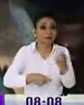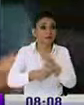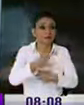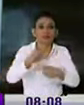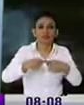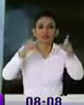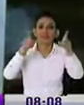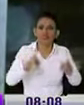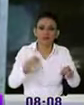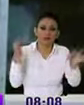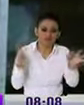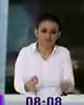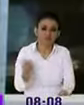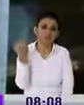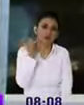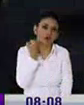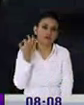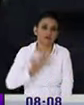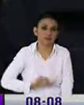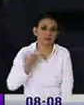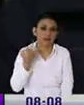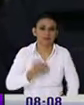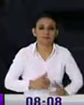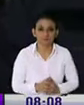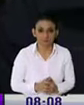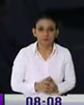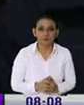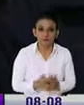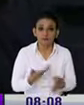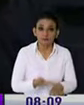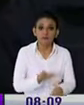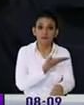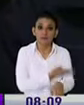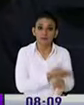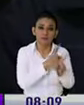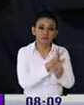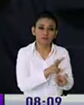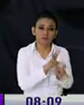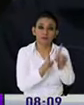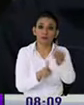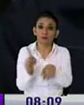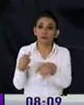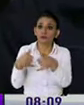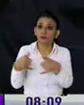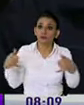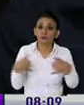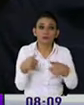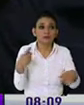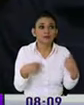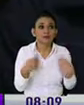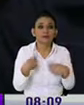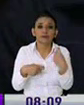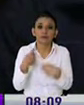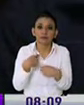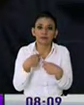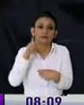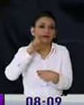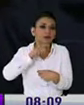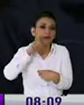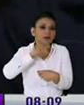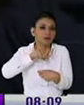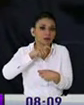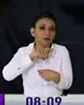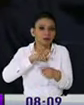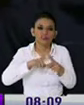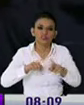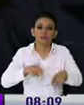venga de mataderos autorizados. Se ha venido haciendo seguimiento a varios locales que procesan el producto y